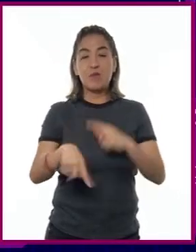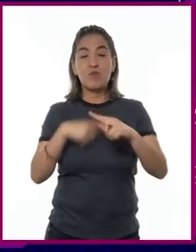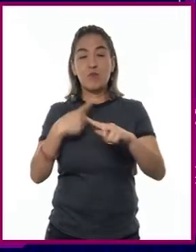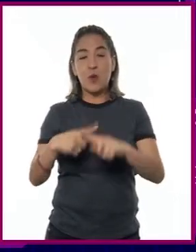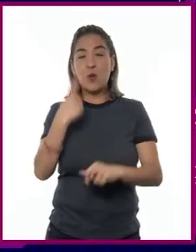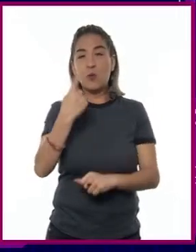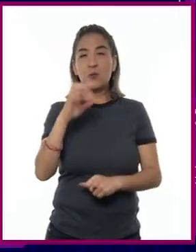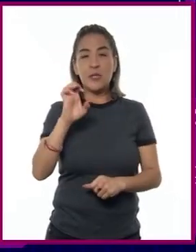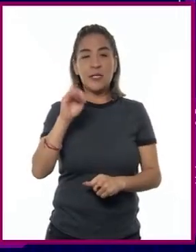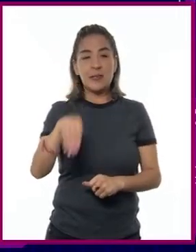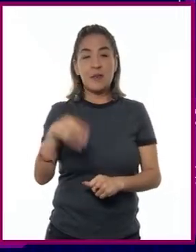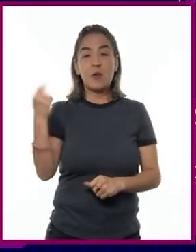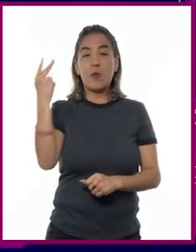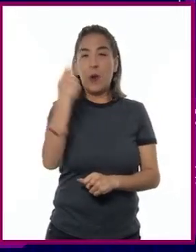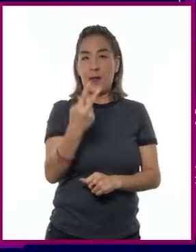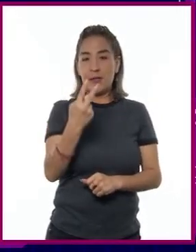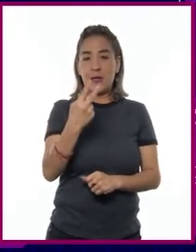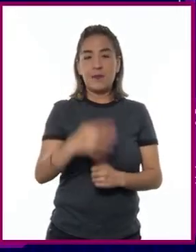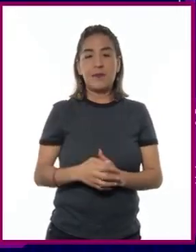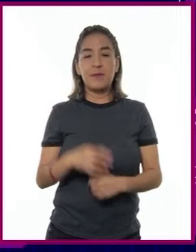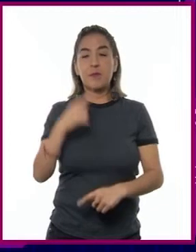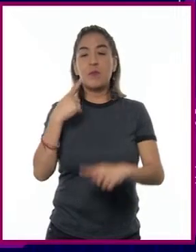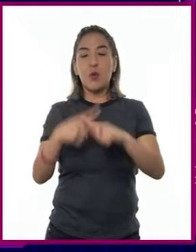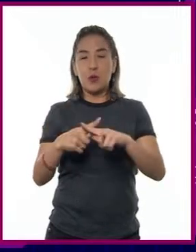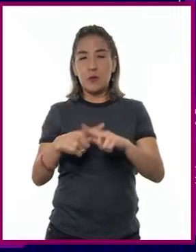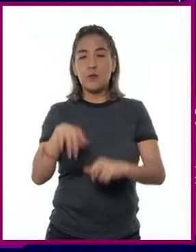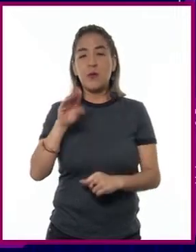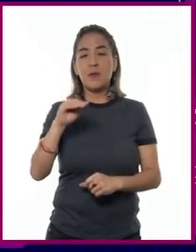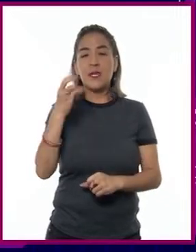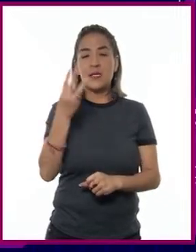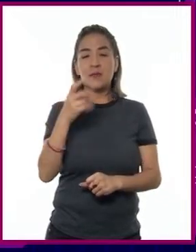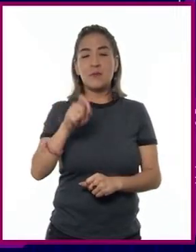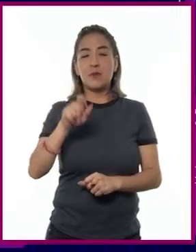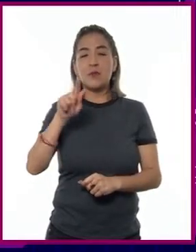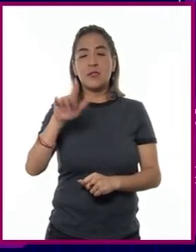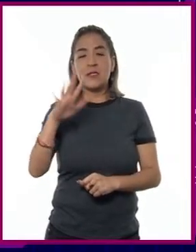1 centímetro elevado al cuadrado por